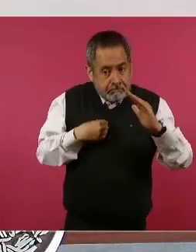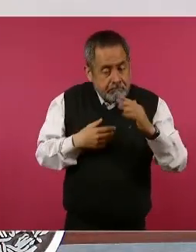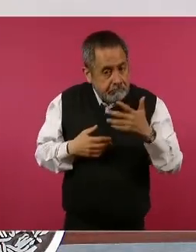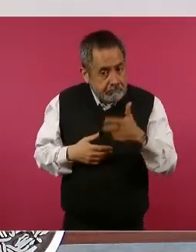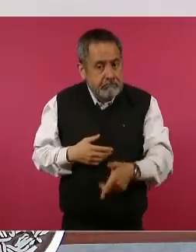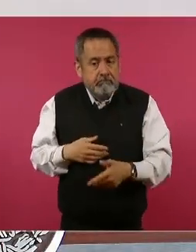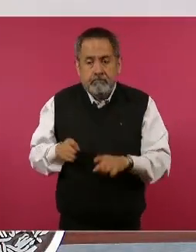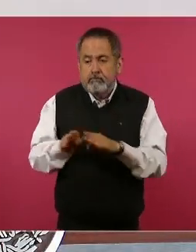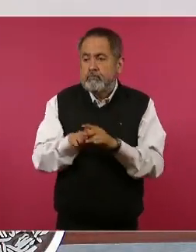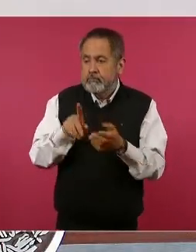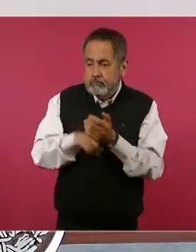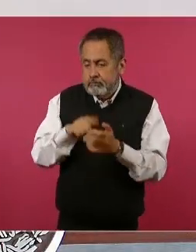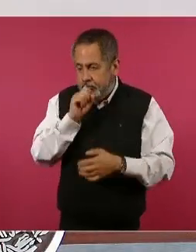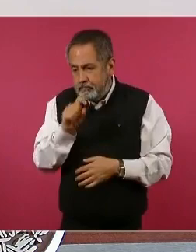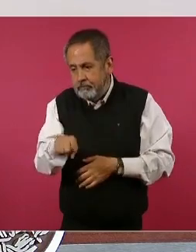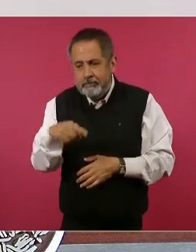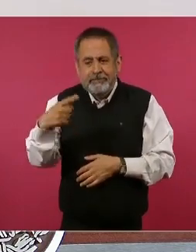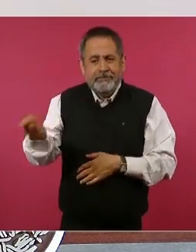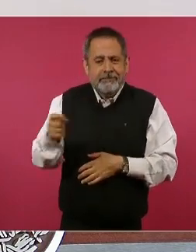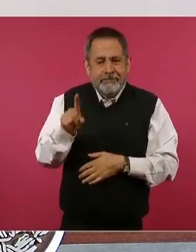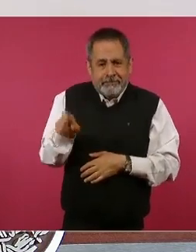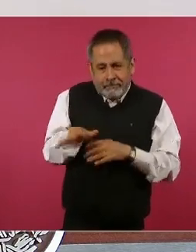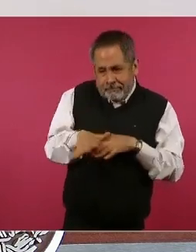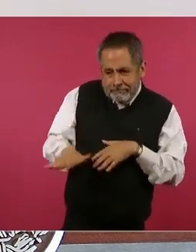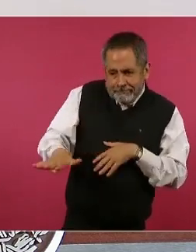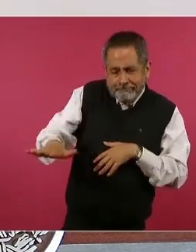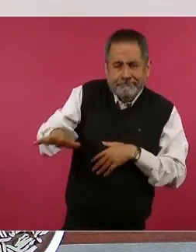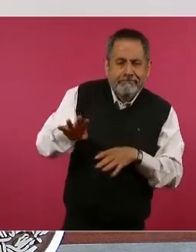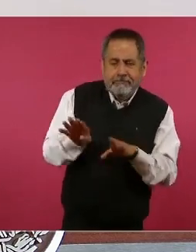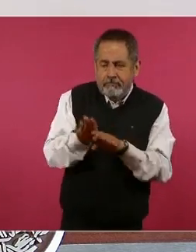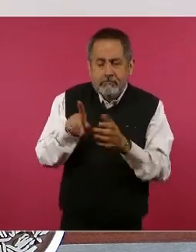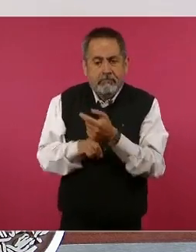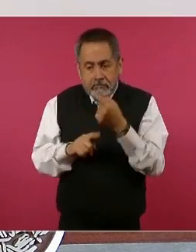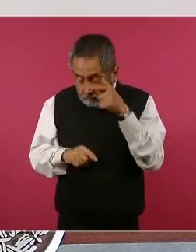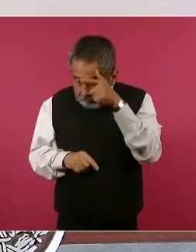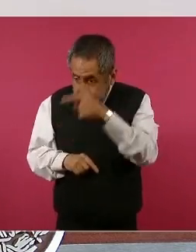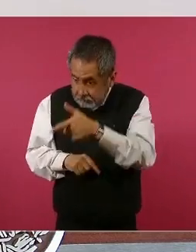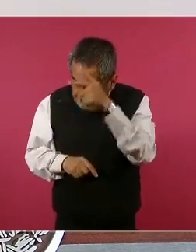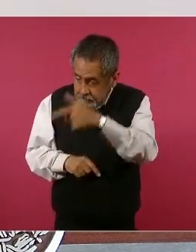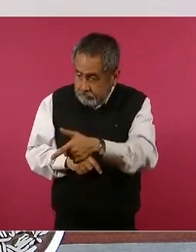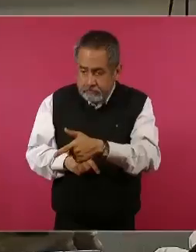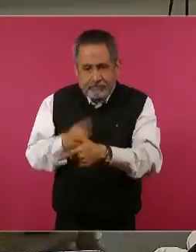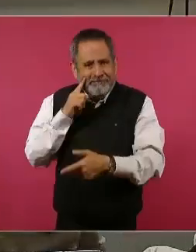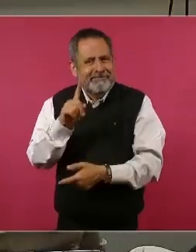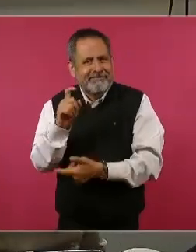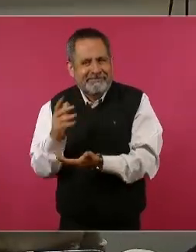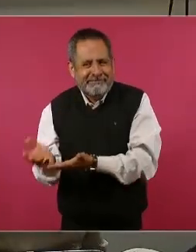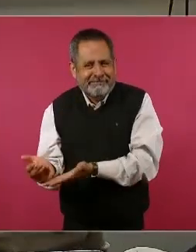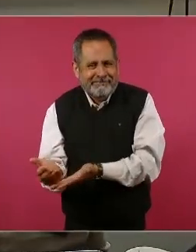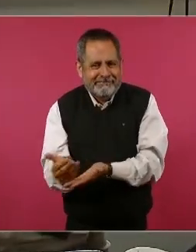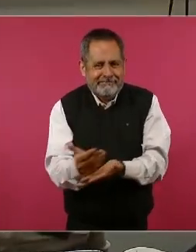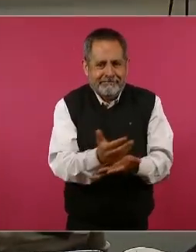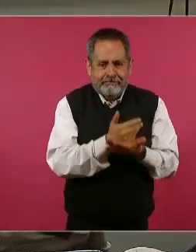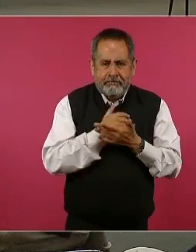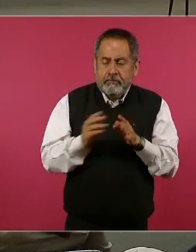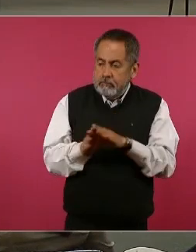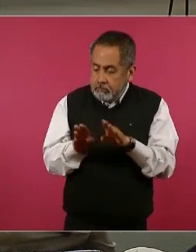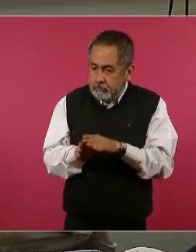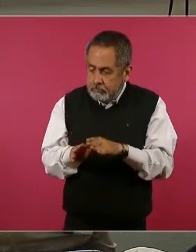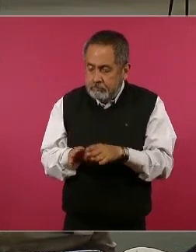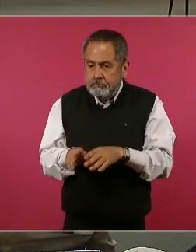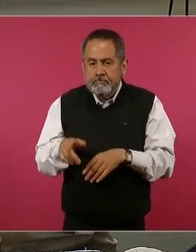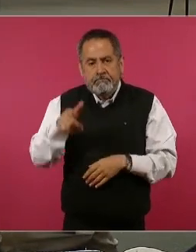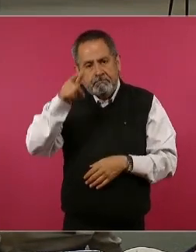como rejolladas, aguadas y mecanismos para el acopio del agua en las poblaciones